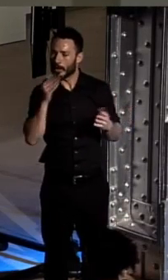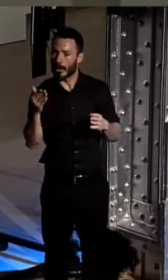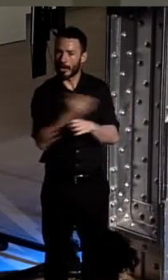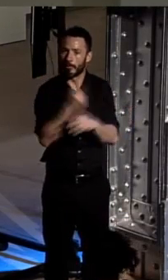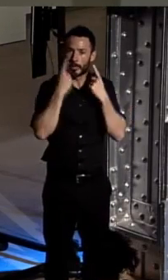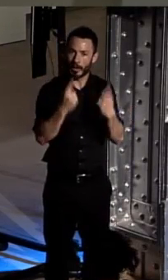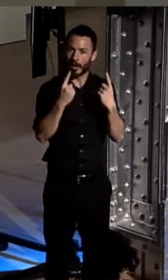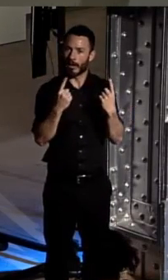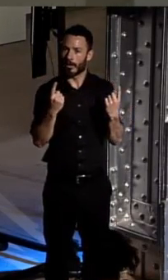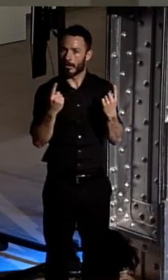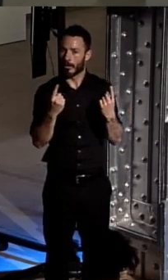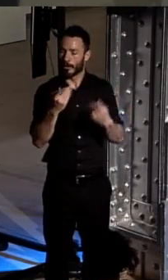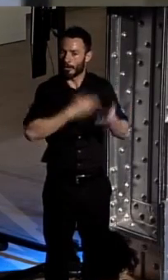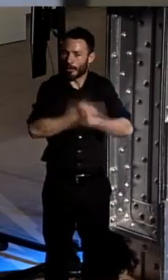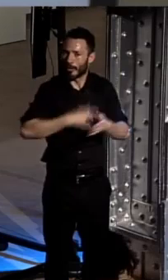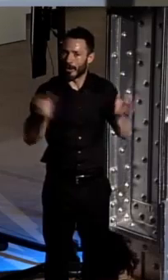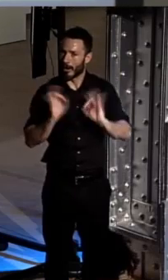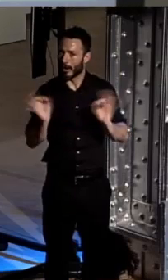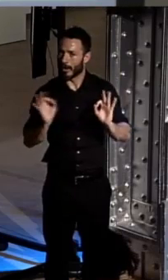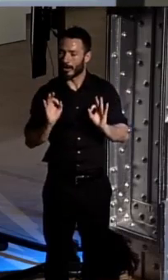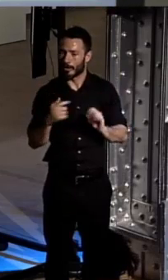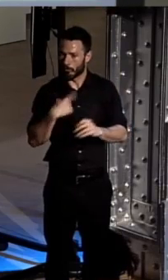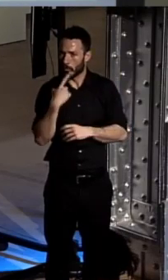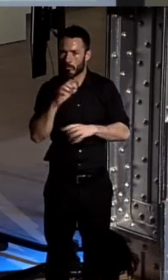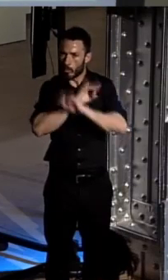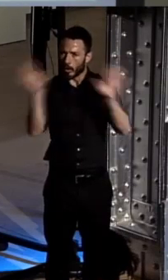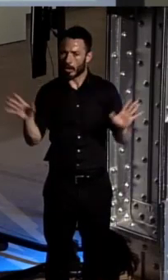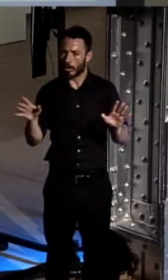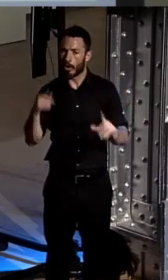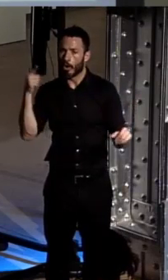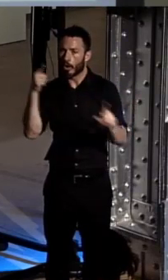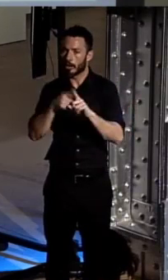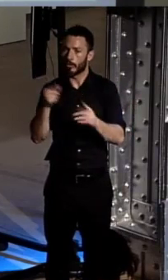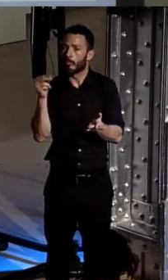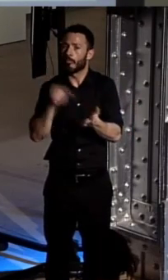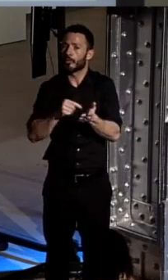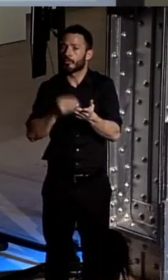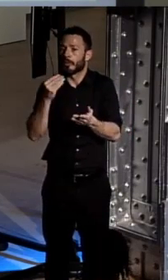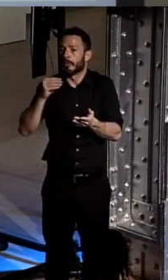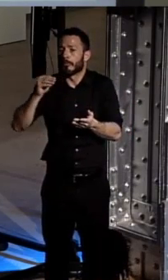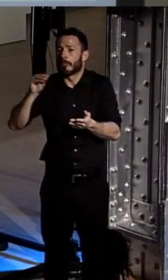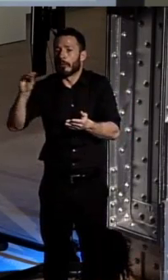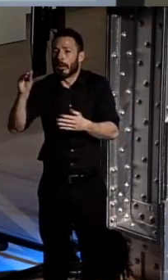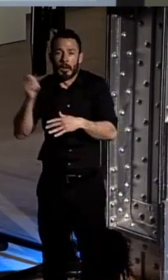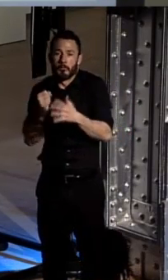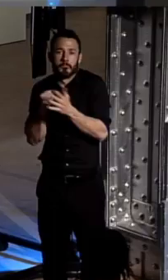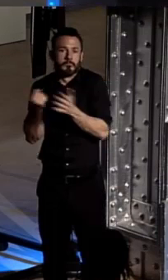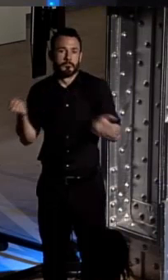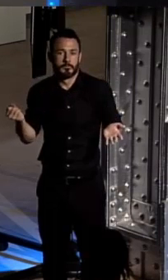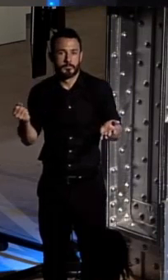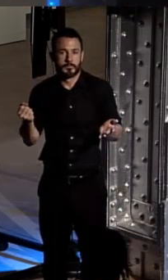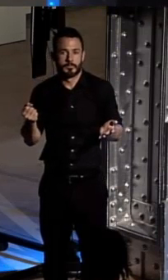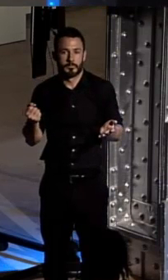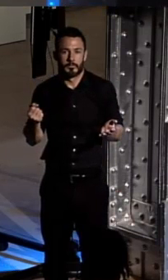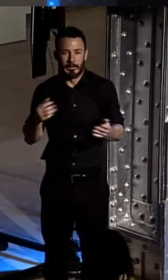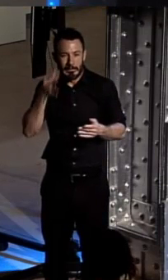yo lo dije lento y claro, dije el objetivo de cada uno es hacer la mayor cantidad de puntos posibles, pero ustedes no escucharon eso. Yo dije eso porque ustedes escucharon, el objetivo